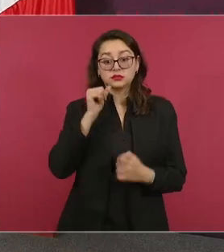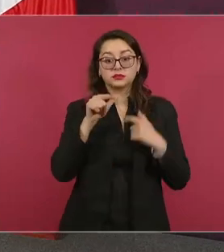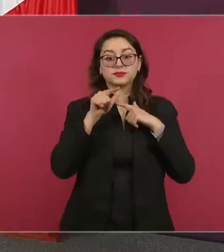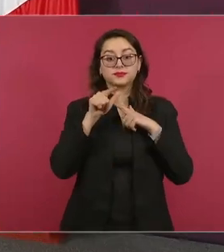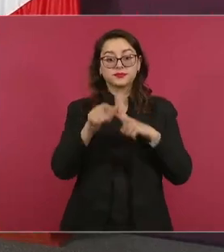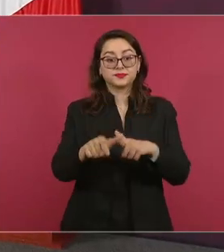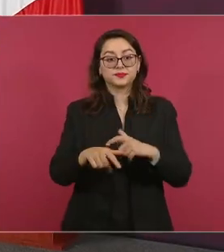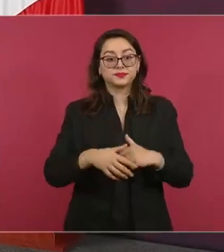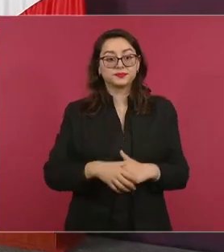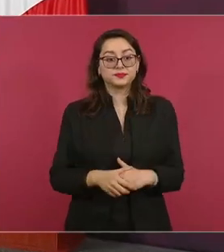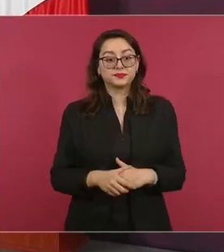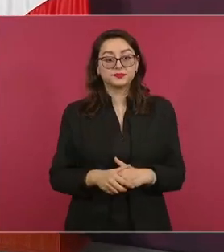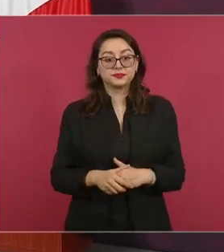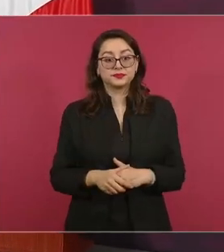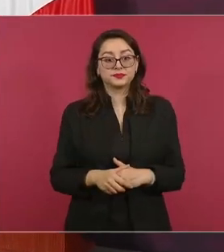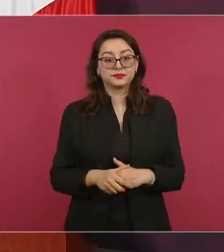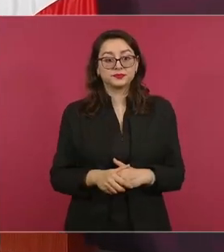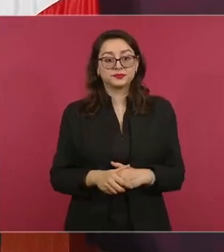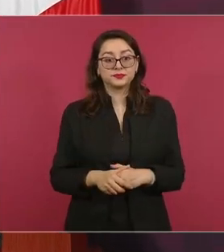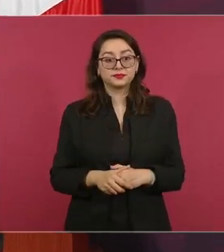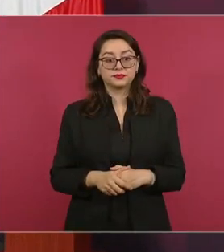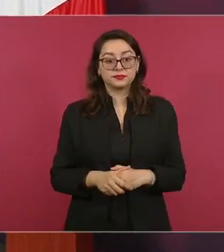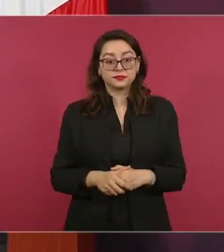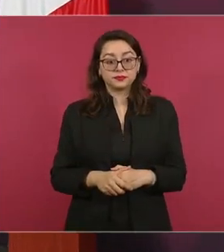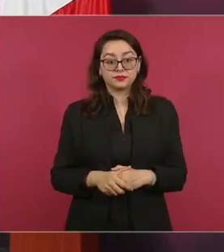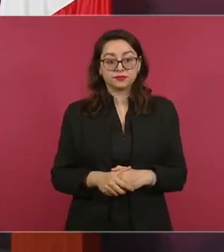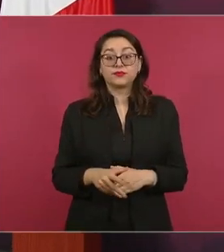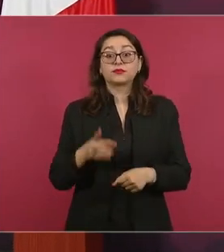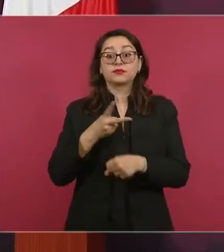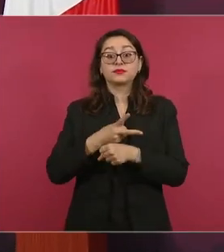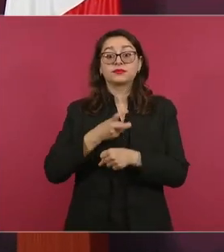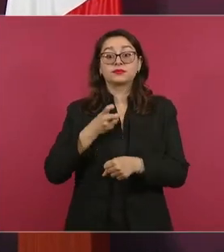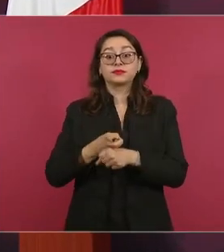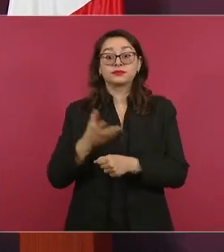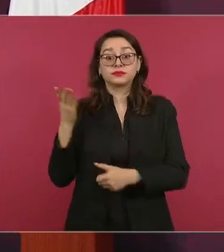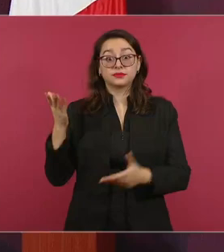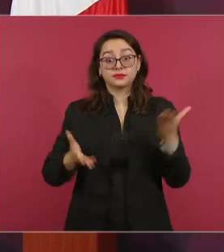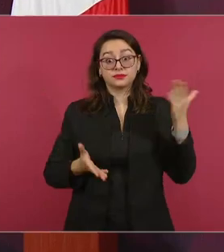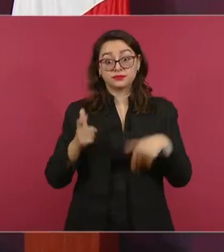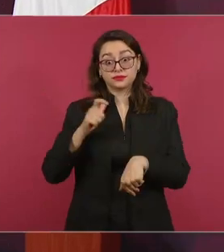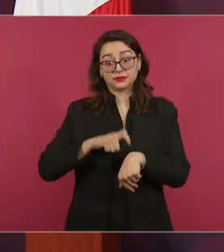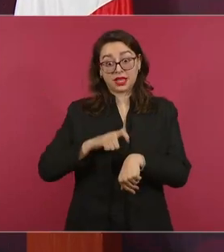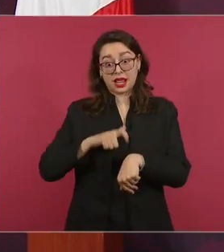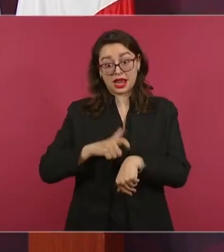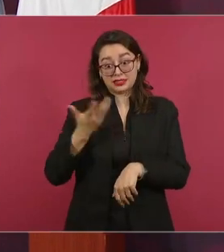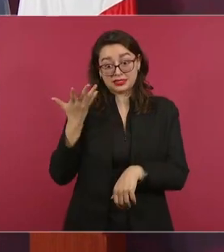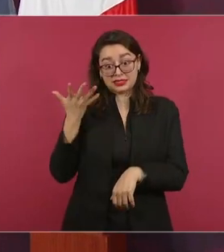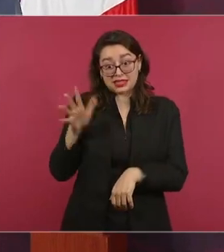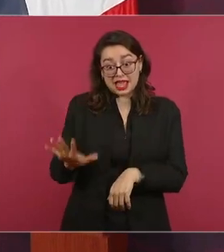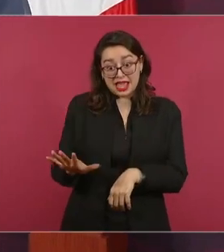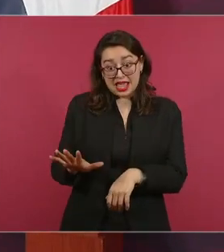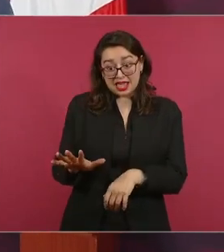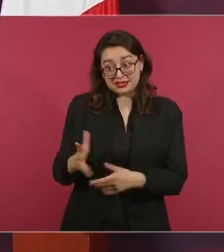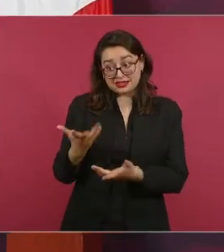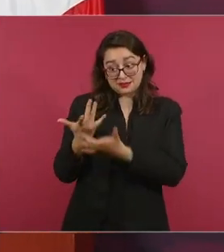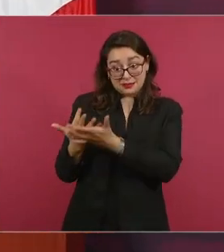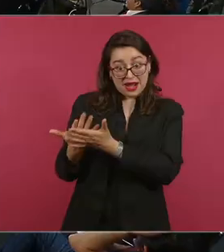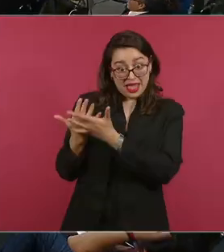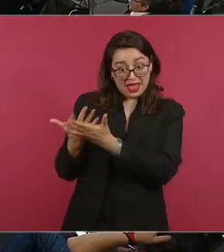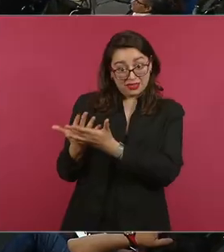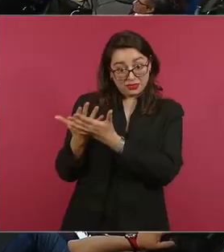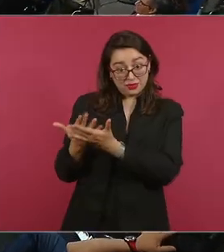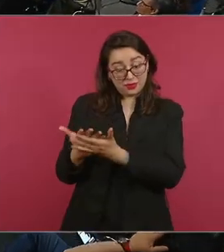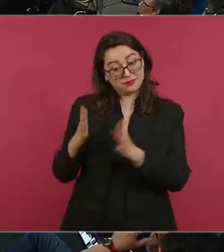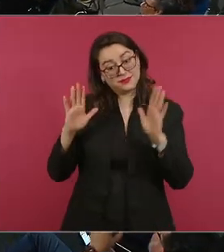Vean, ¿no? Invitados a las 10 ya en sala de espera. Ya me voy. Dios.